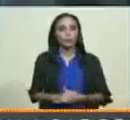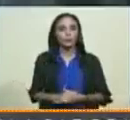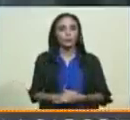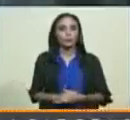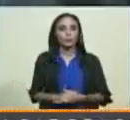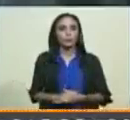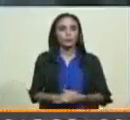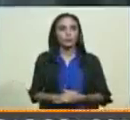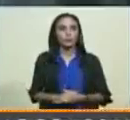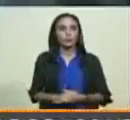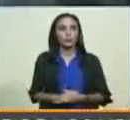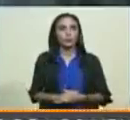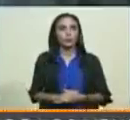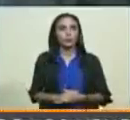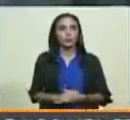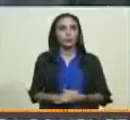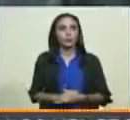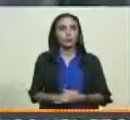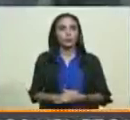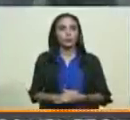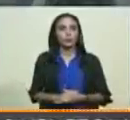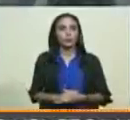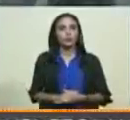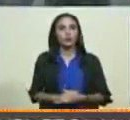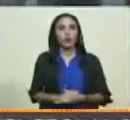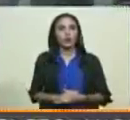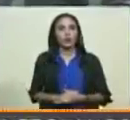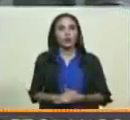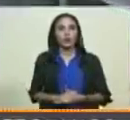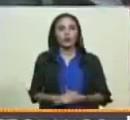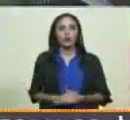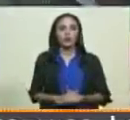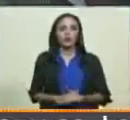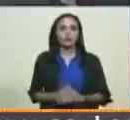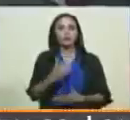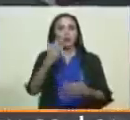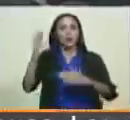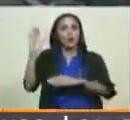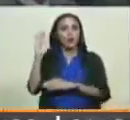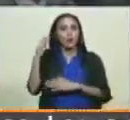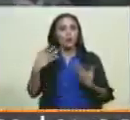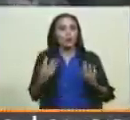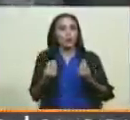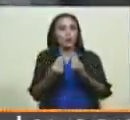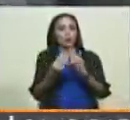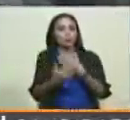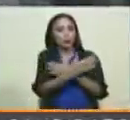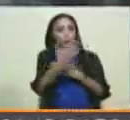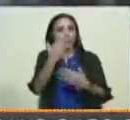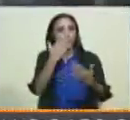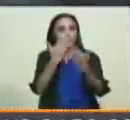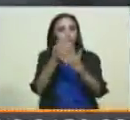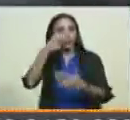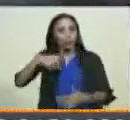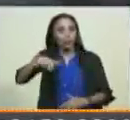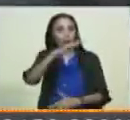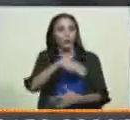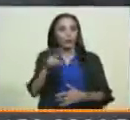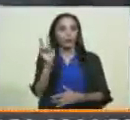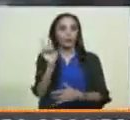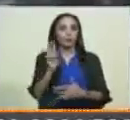juro frente al pueblo del Zulia, juro frente al pueblo de